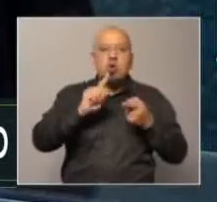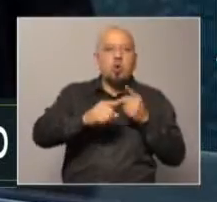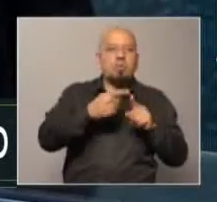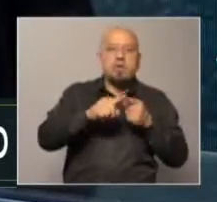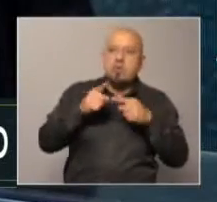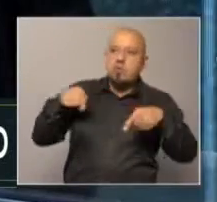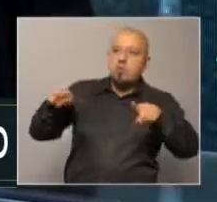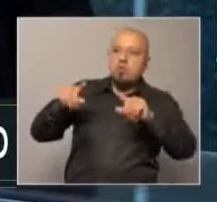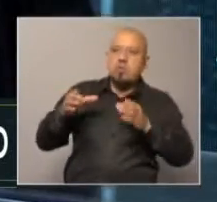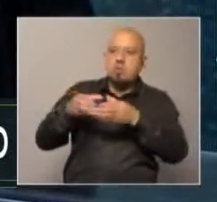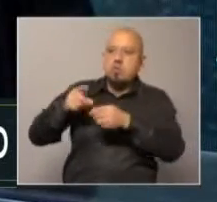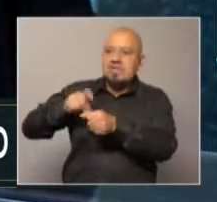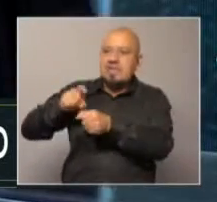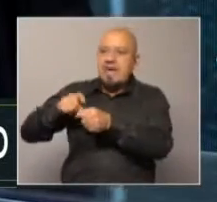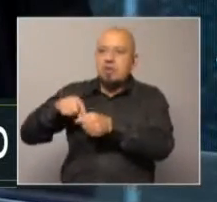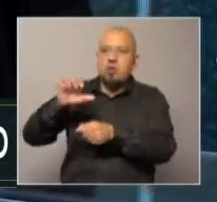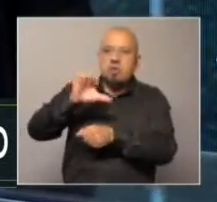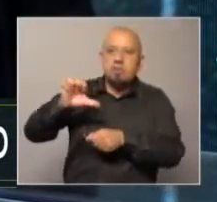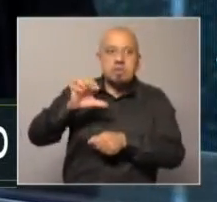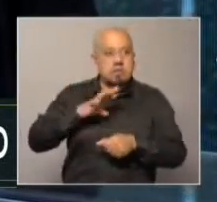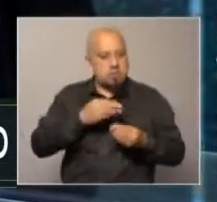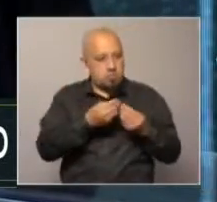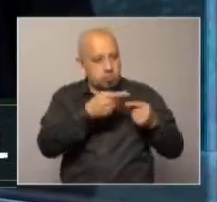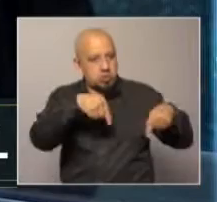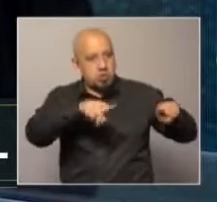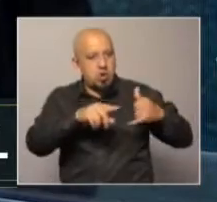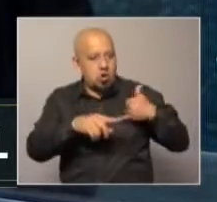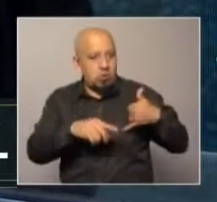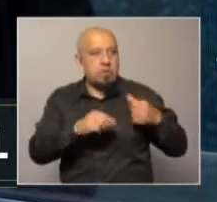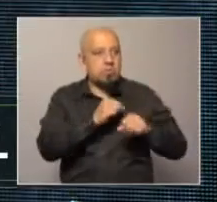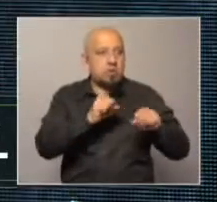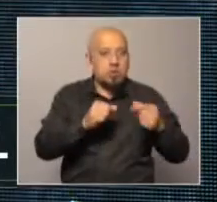y con empresas, un conjunto de adolescentes pudo salir del encierro y